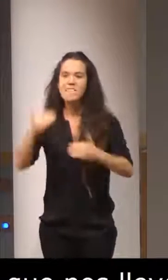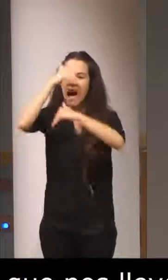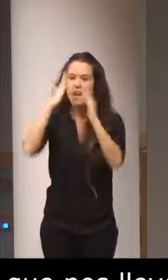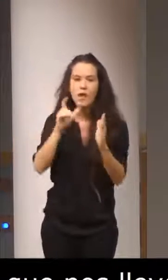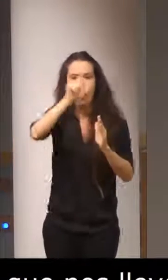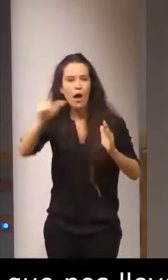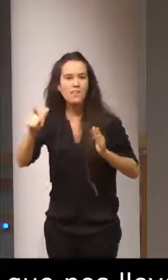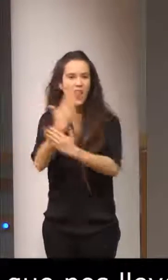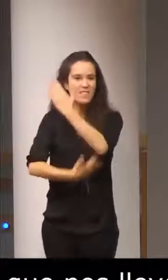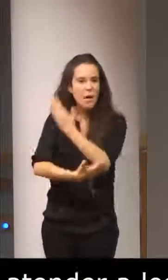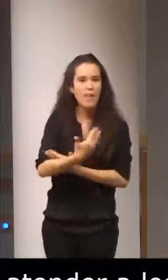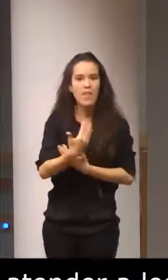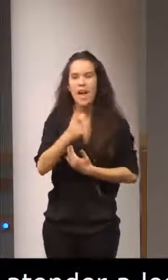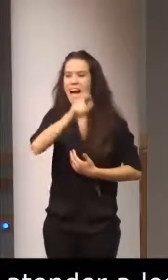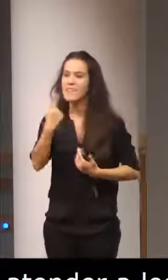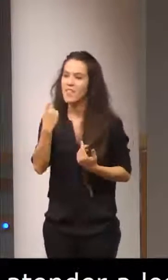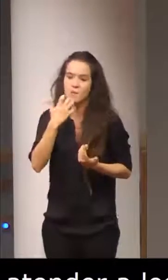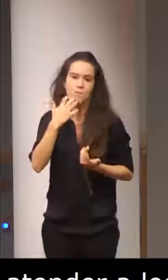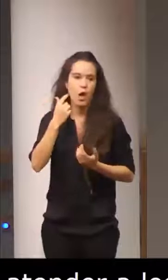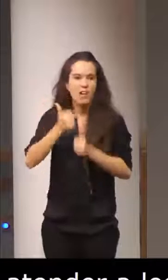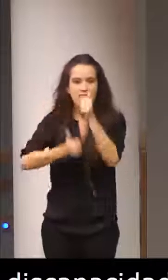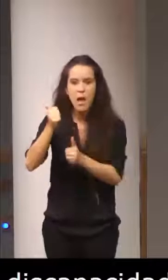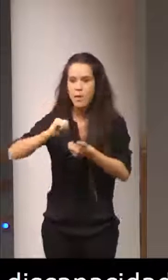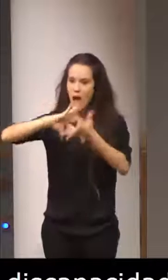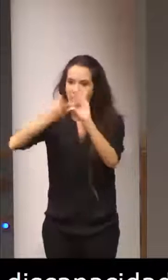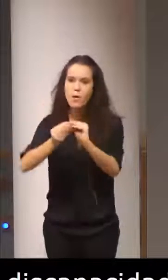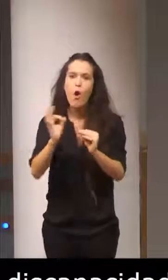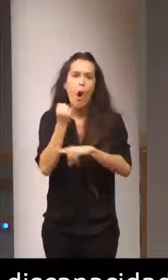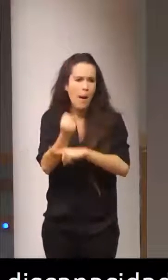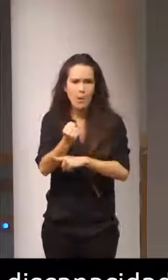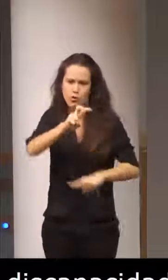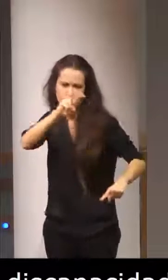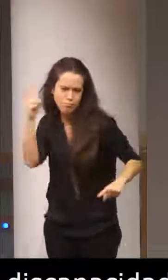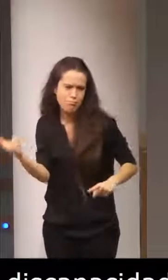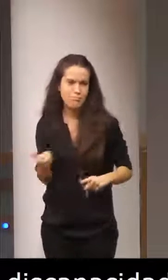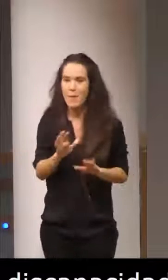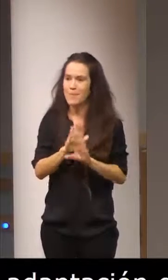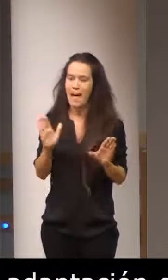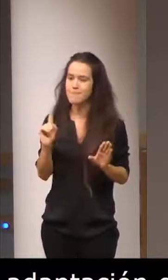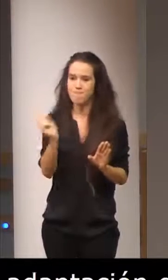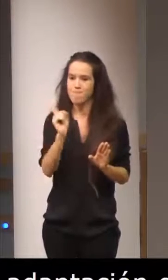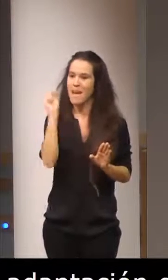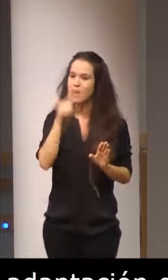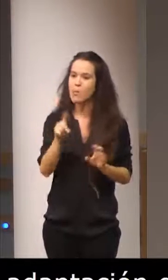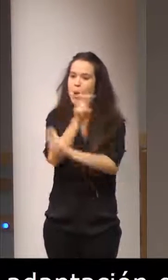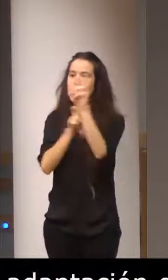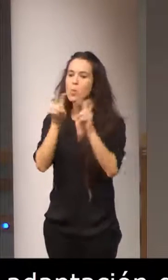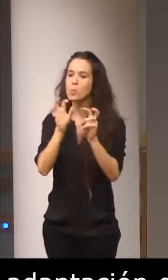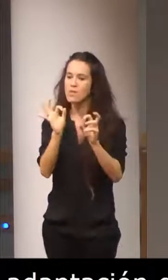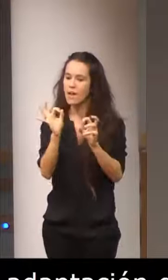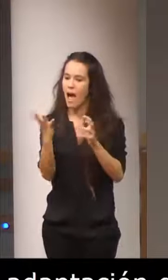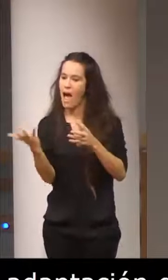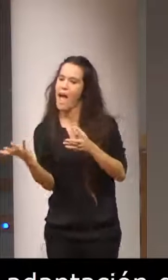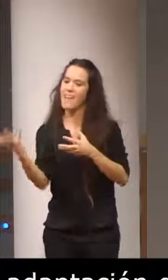necesitan adaptación de exámenes u otro tipo de apoyos sino también a integrar el